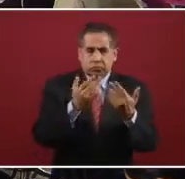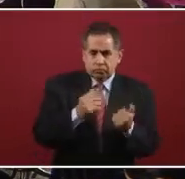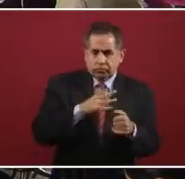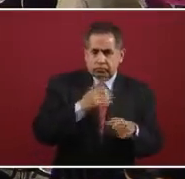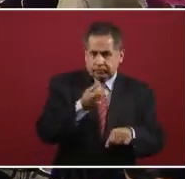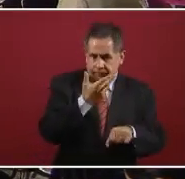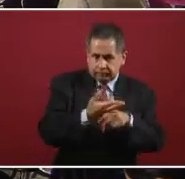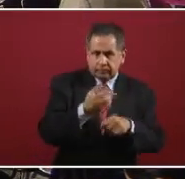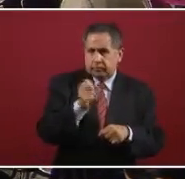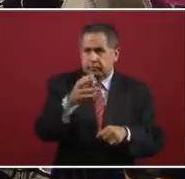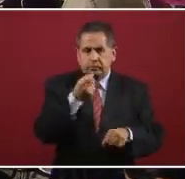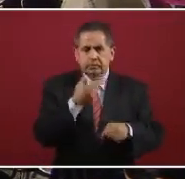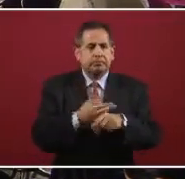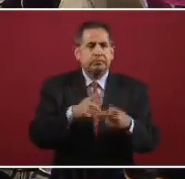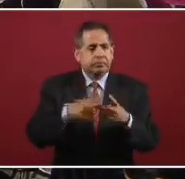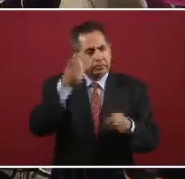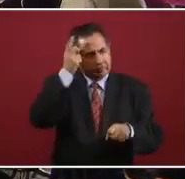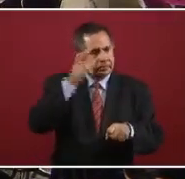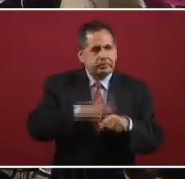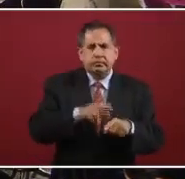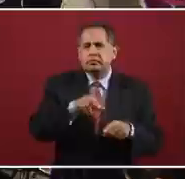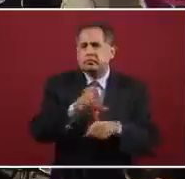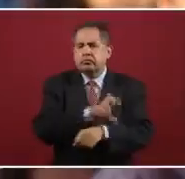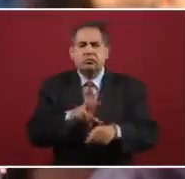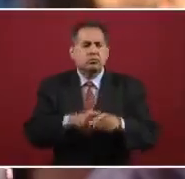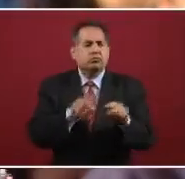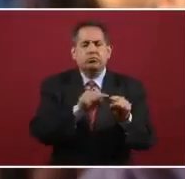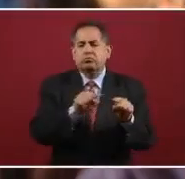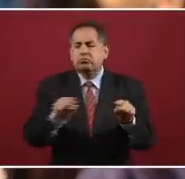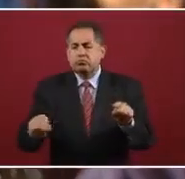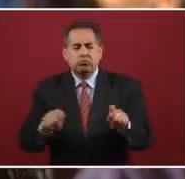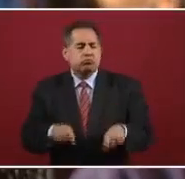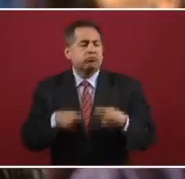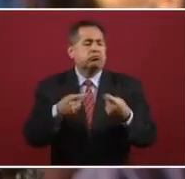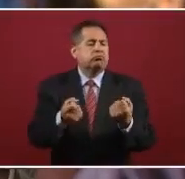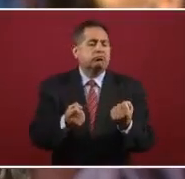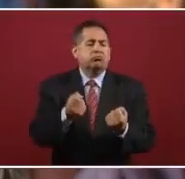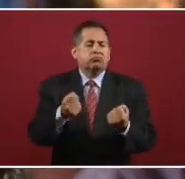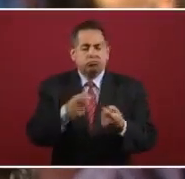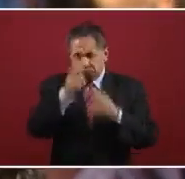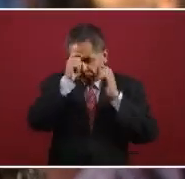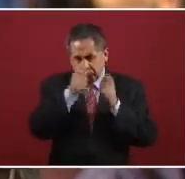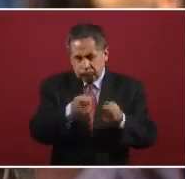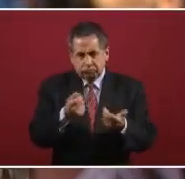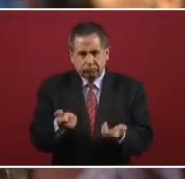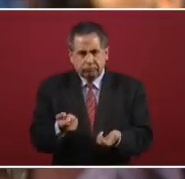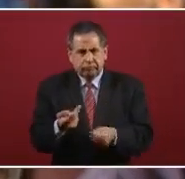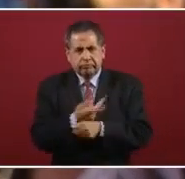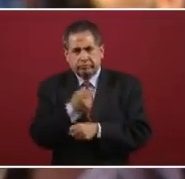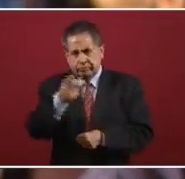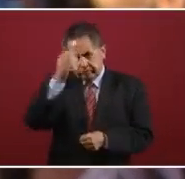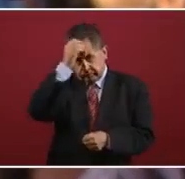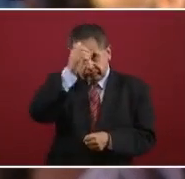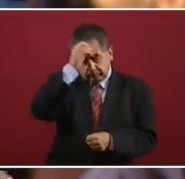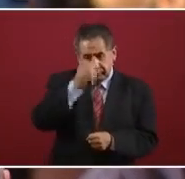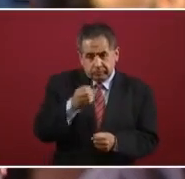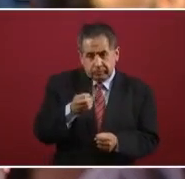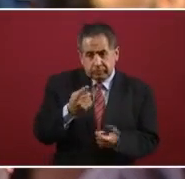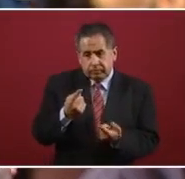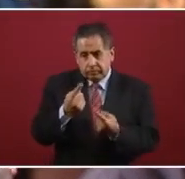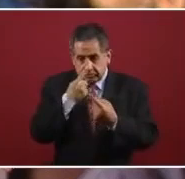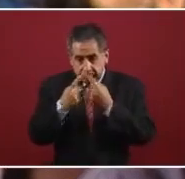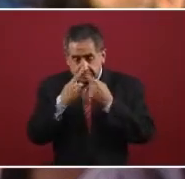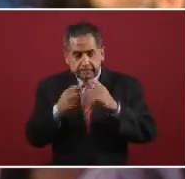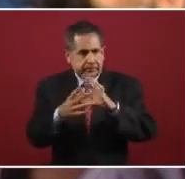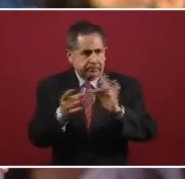subsecretarios, son directores de área, son coordinadores. Preguntarle pues qué opinión tiene al respecto,